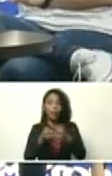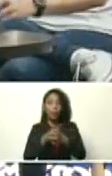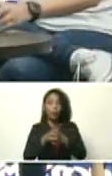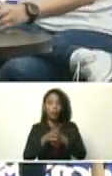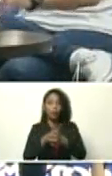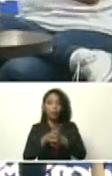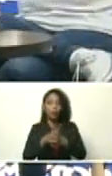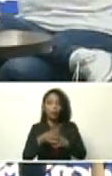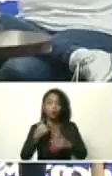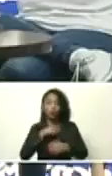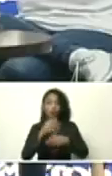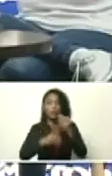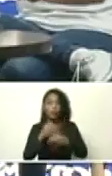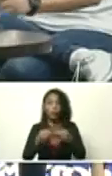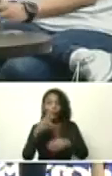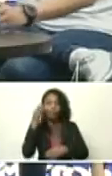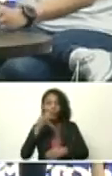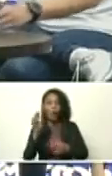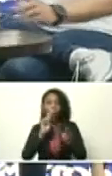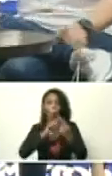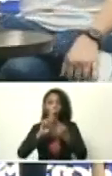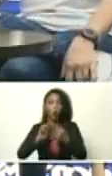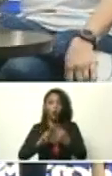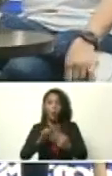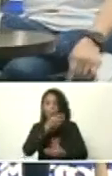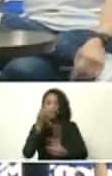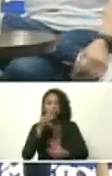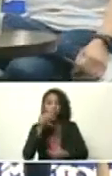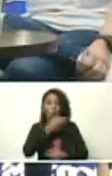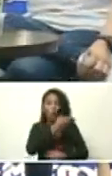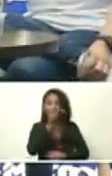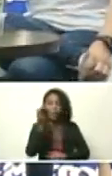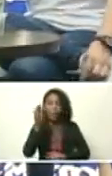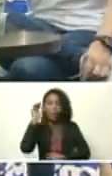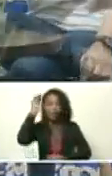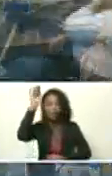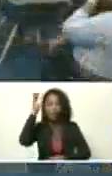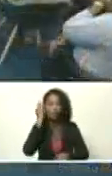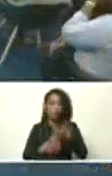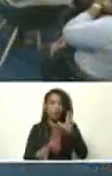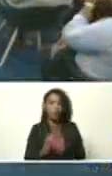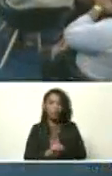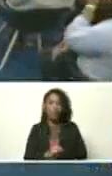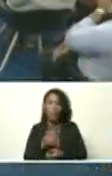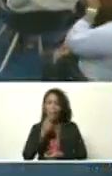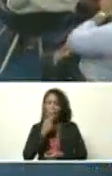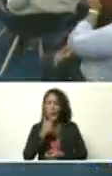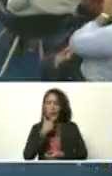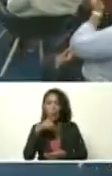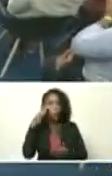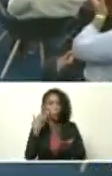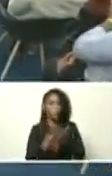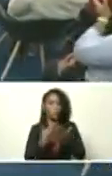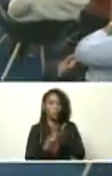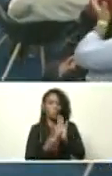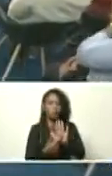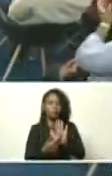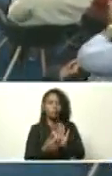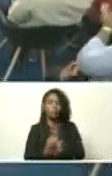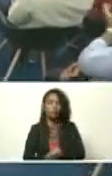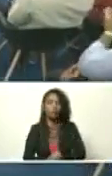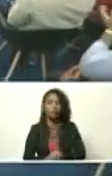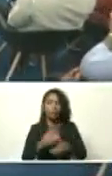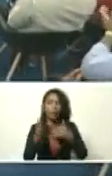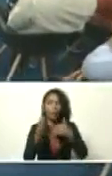hemos dedicado, de verdad, a que nos conozcan. Bueno, éxito para todos y para todas. Excelente, vale, qué bonito testimonio.